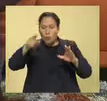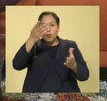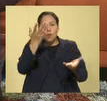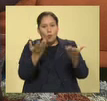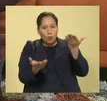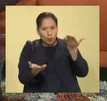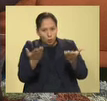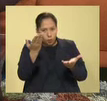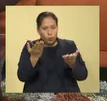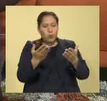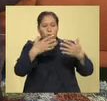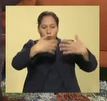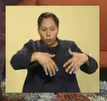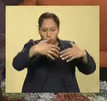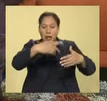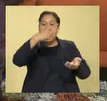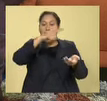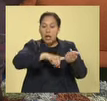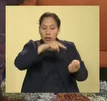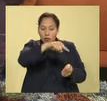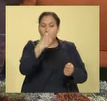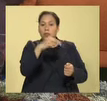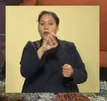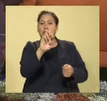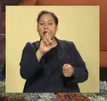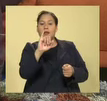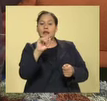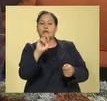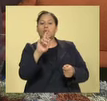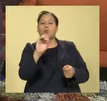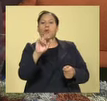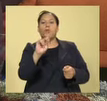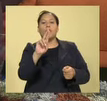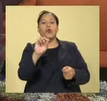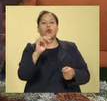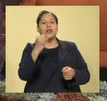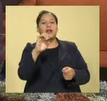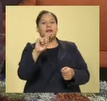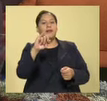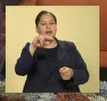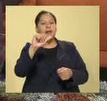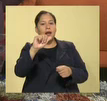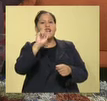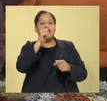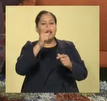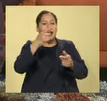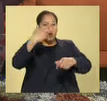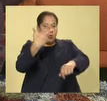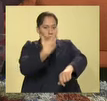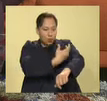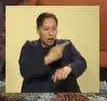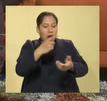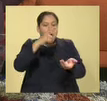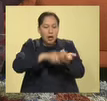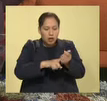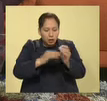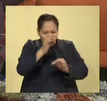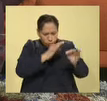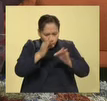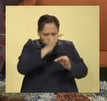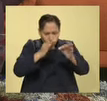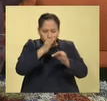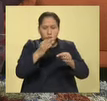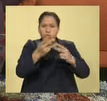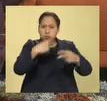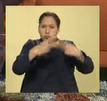Producen una sustancia que se llama eritropoyetina, que es un estimulante de glóbulos rojos. Promueve el funcionamiento de glóbulos